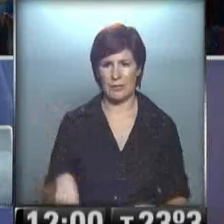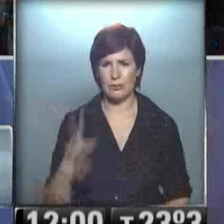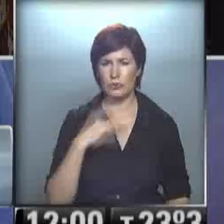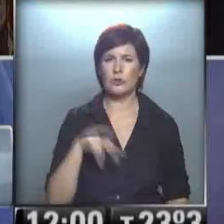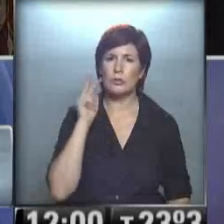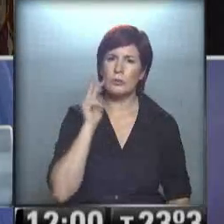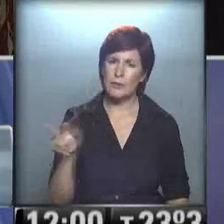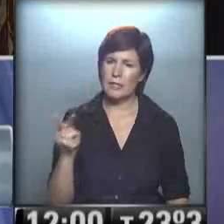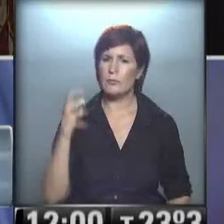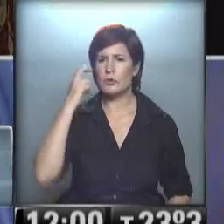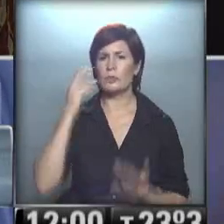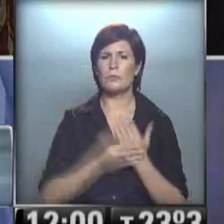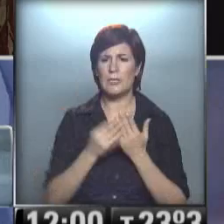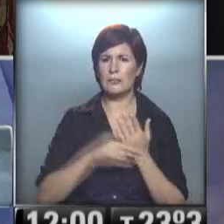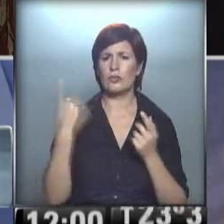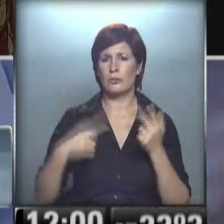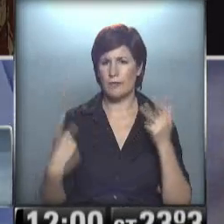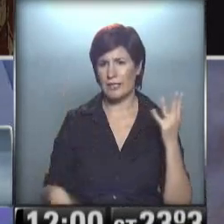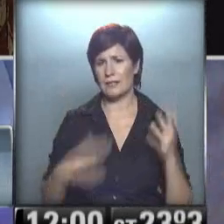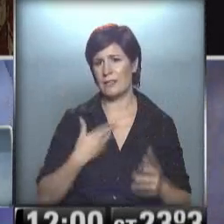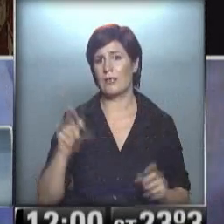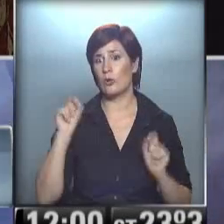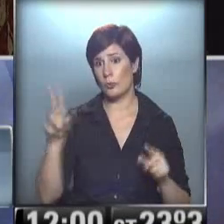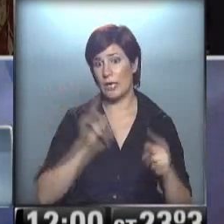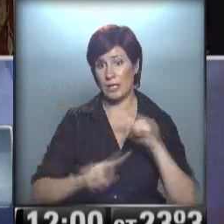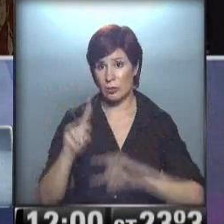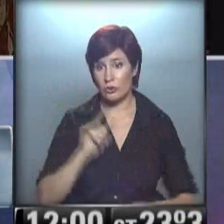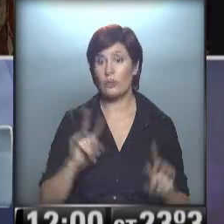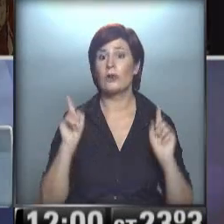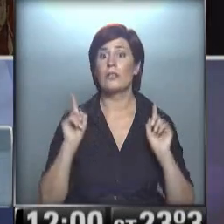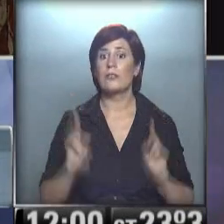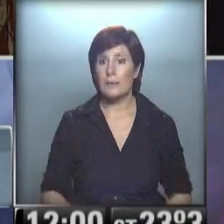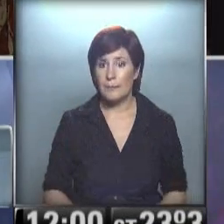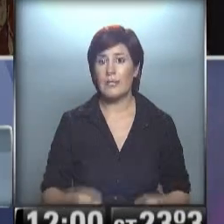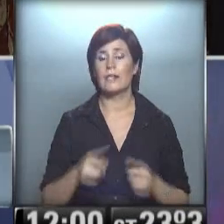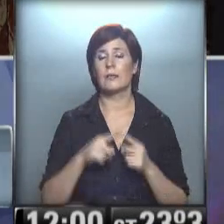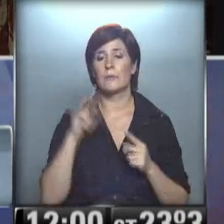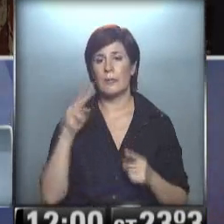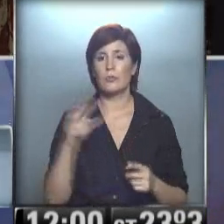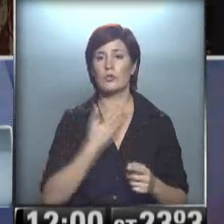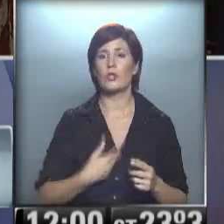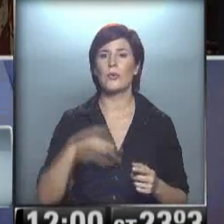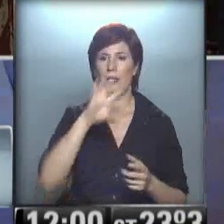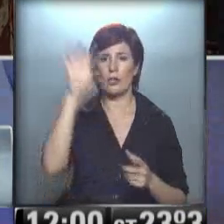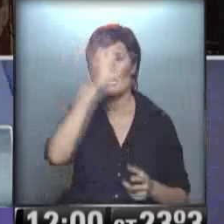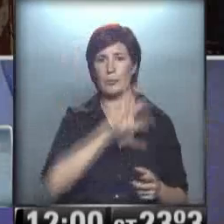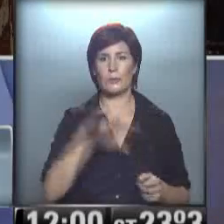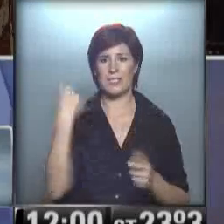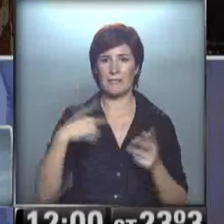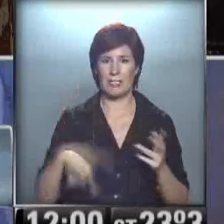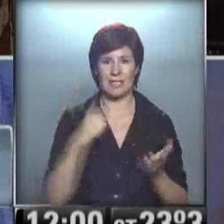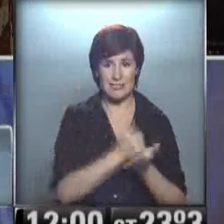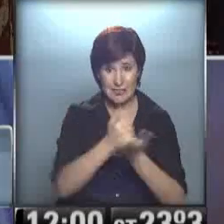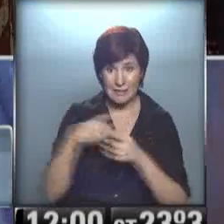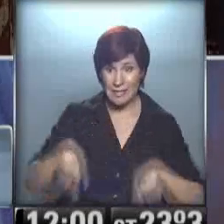los ministros del Poder Ejecutivo Nacional, veíamos y vemos la presencia de los gobernadores provinciales, aguardando,